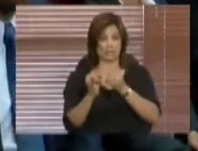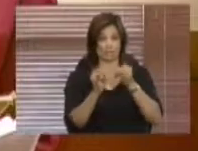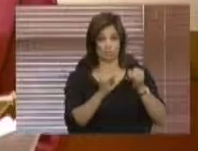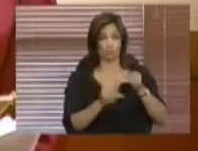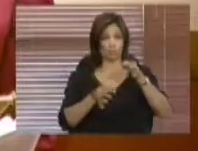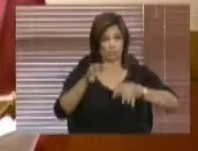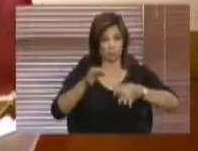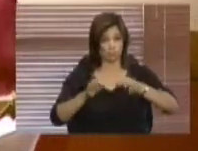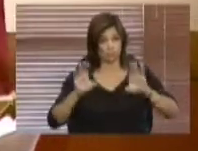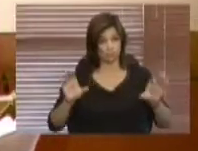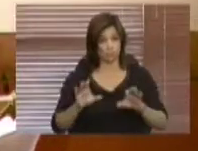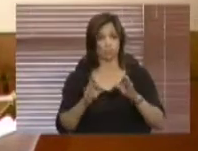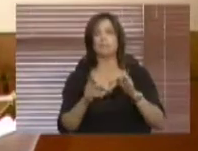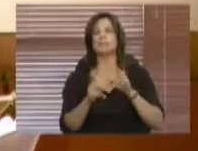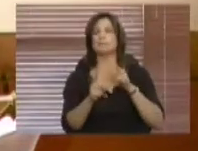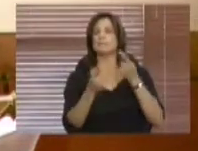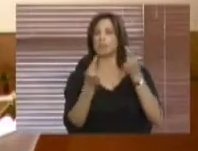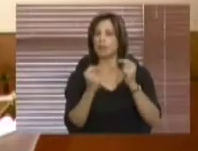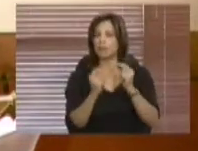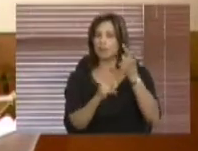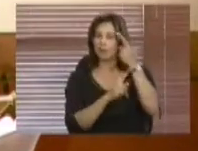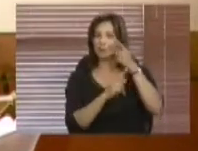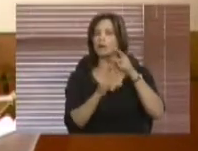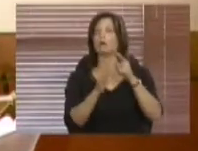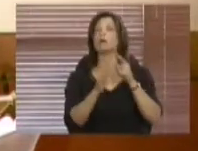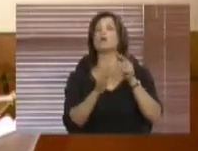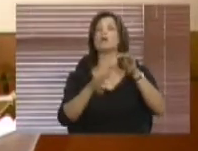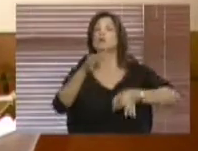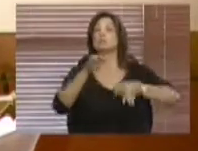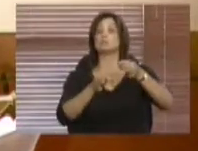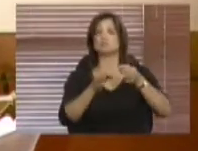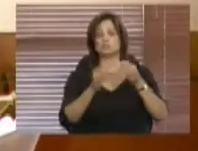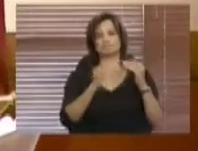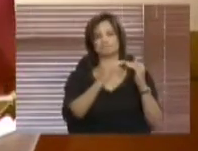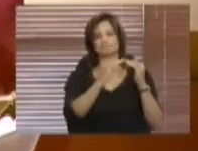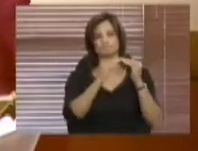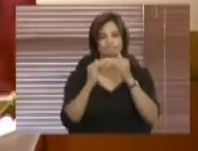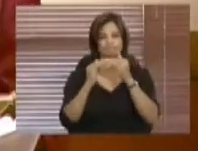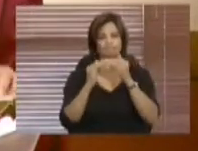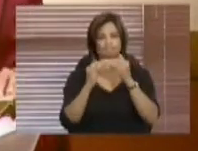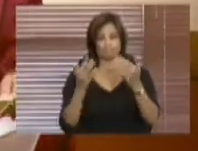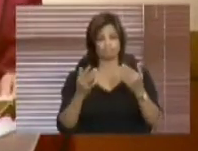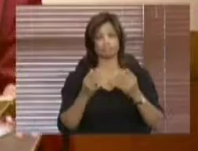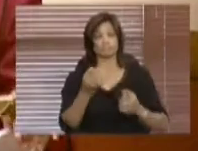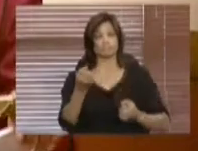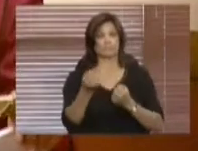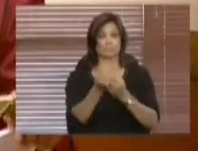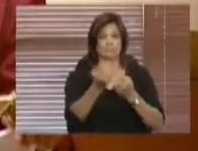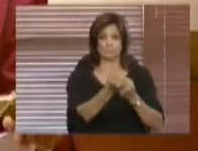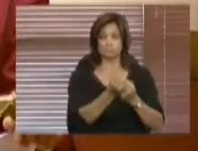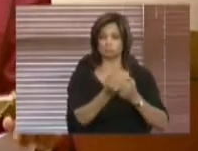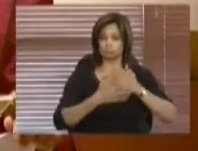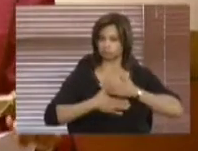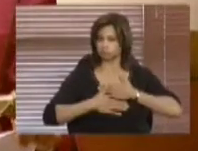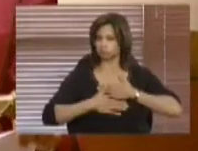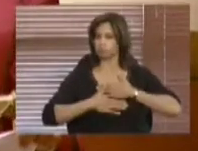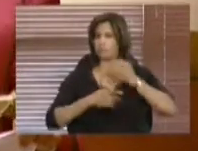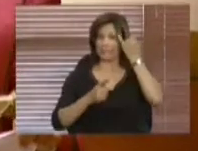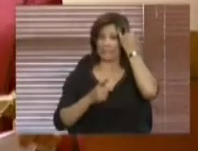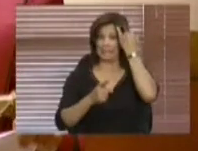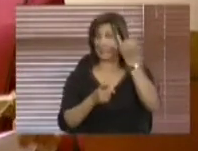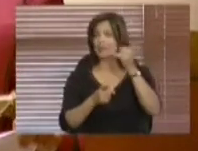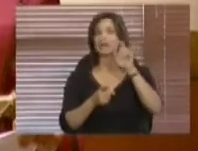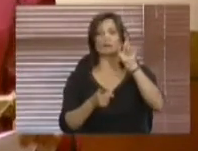judicial y en busca de una legislación más equilibrada. Apoyamos plenamente esa